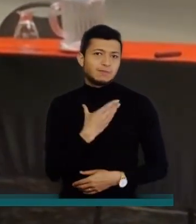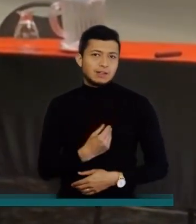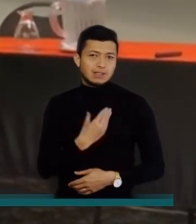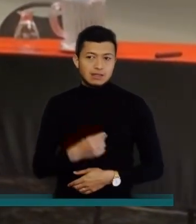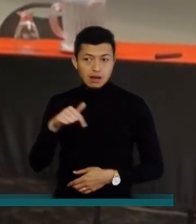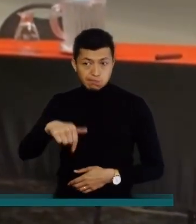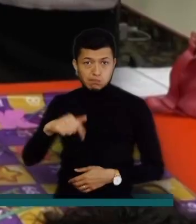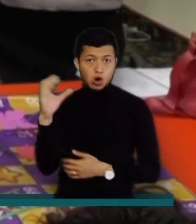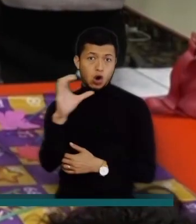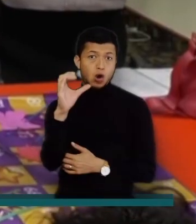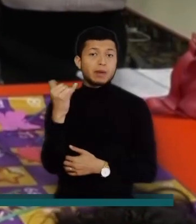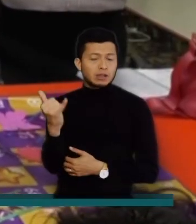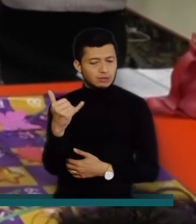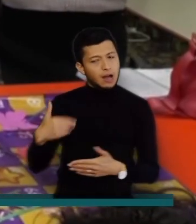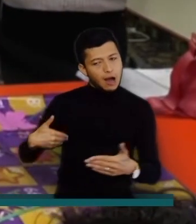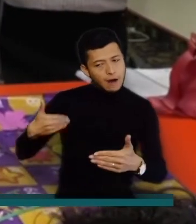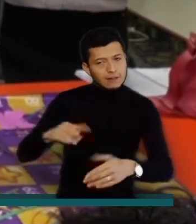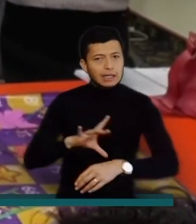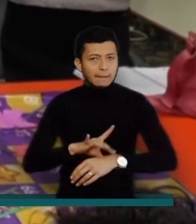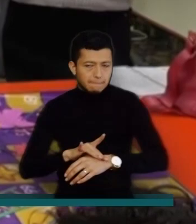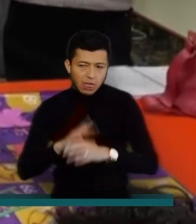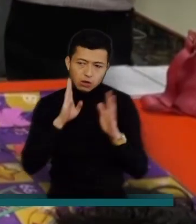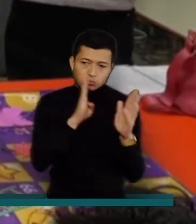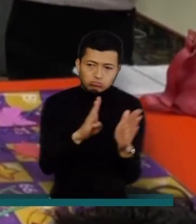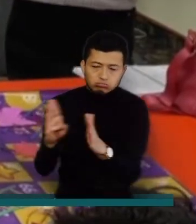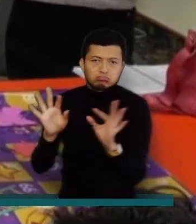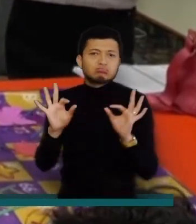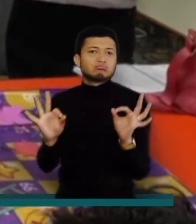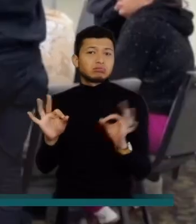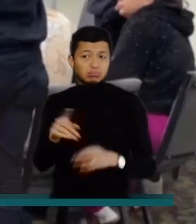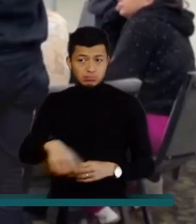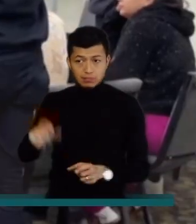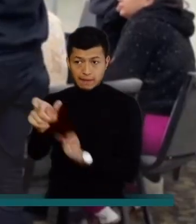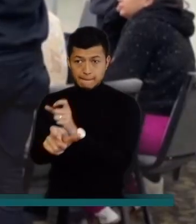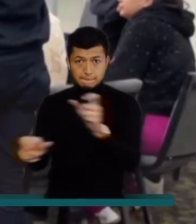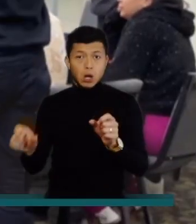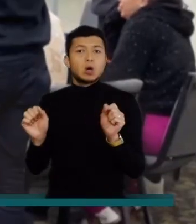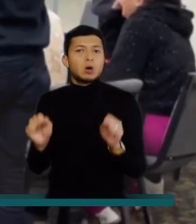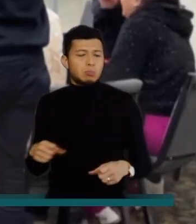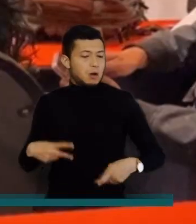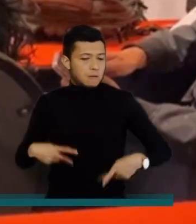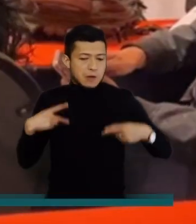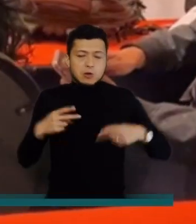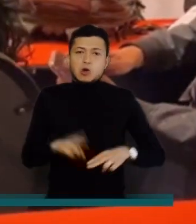médicos en su tratamiento lo que permite a los pacientes llevar una vida normal